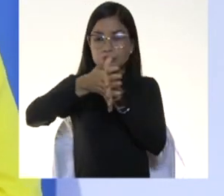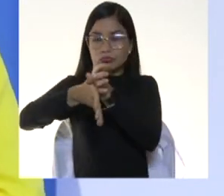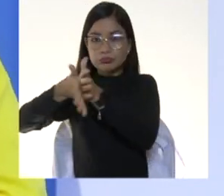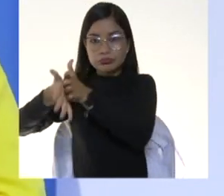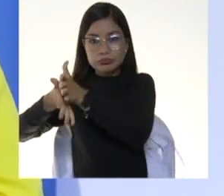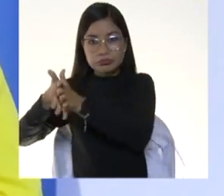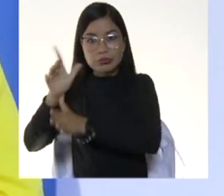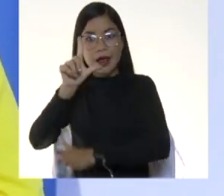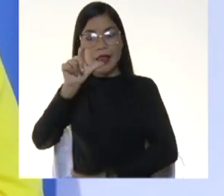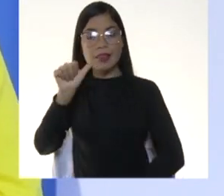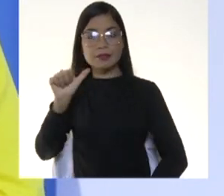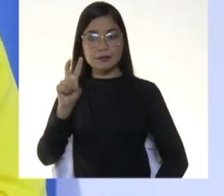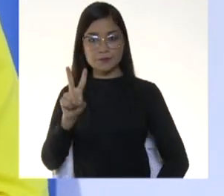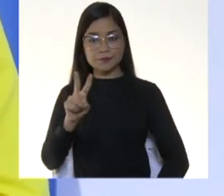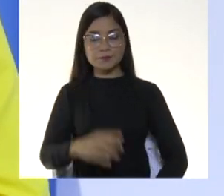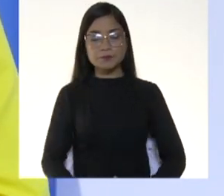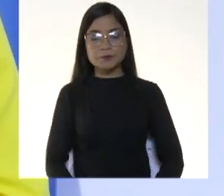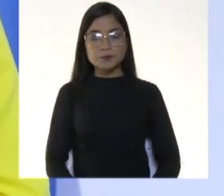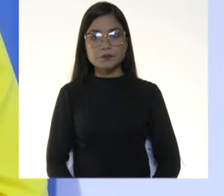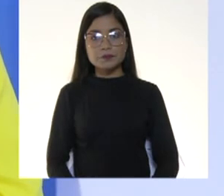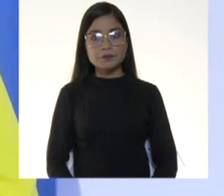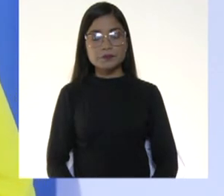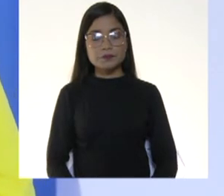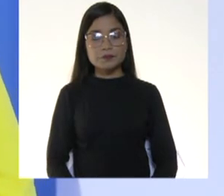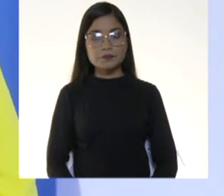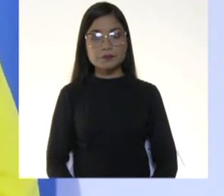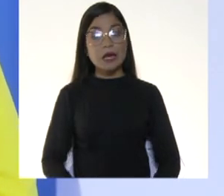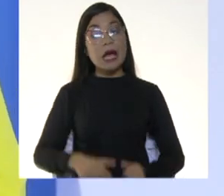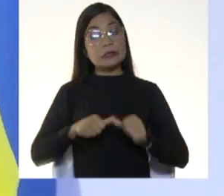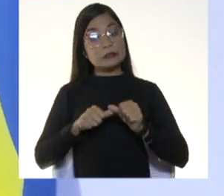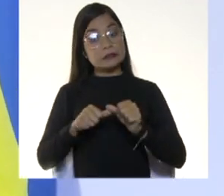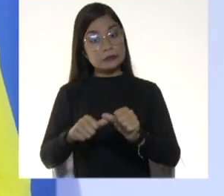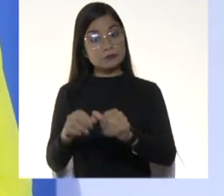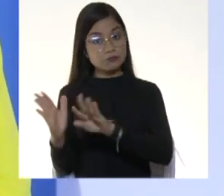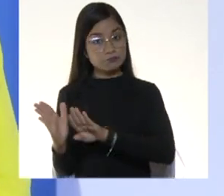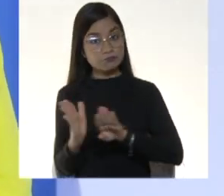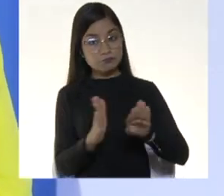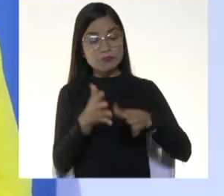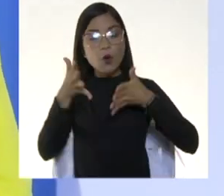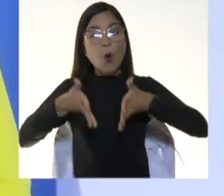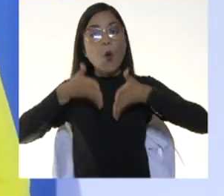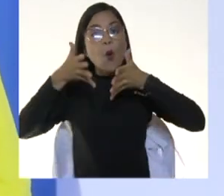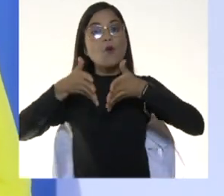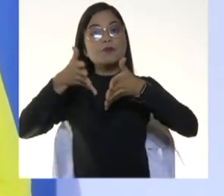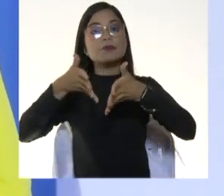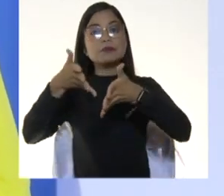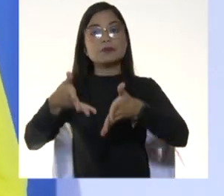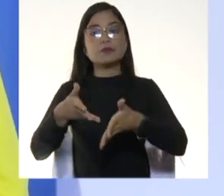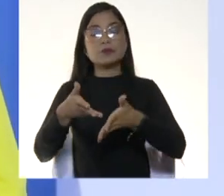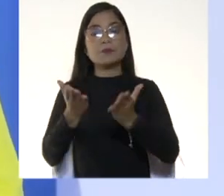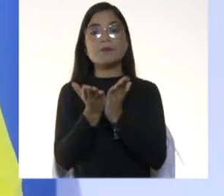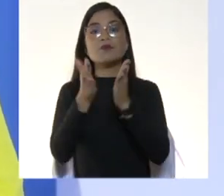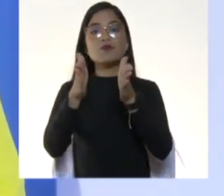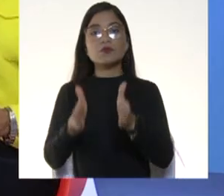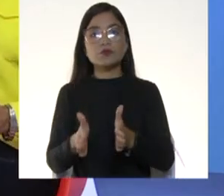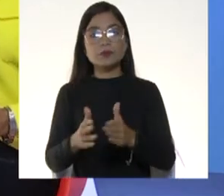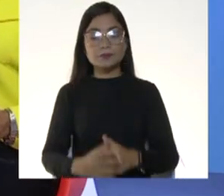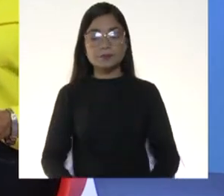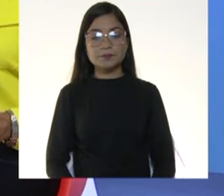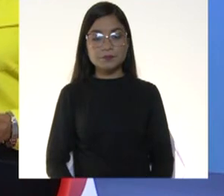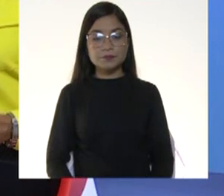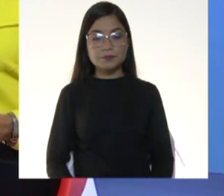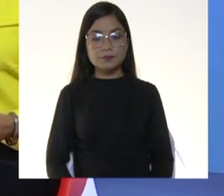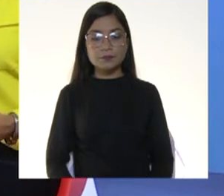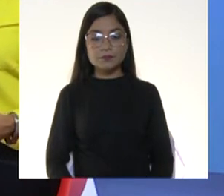señas venezolanas. Seguimos entonces con orientaciones para nuestros estudiantes. Acompaña a